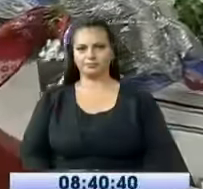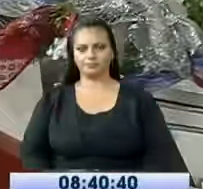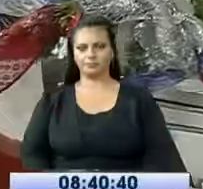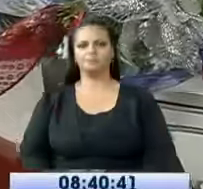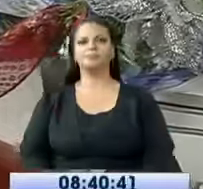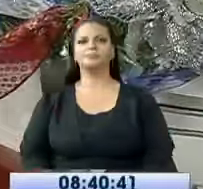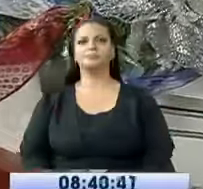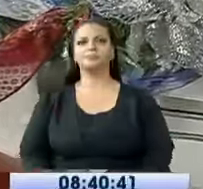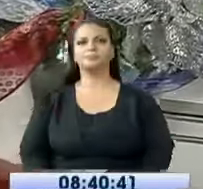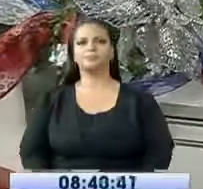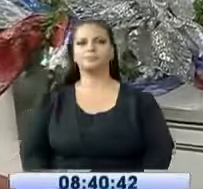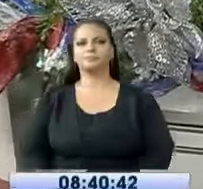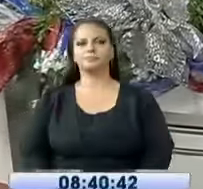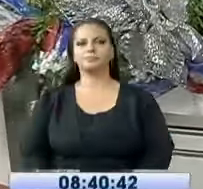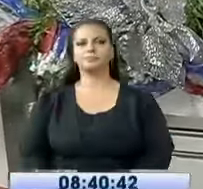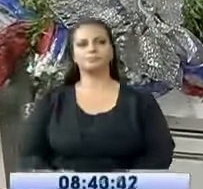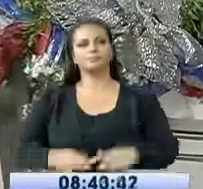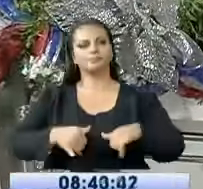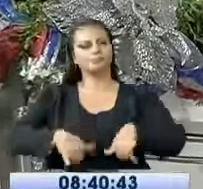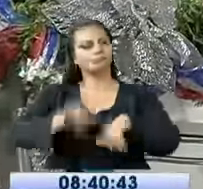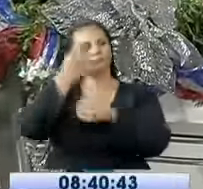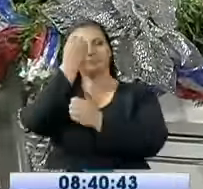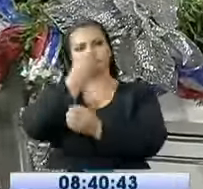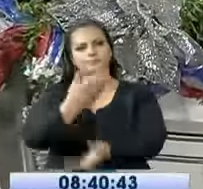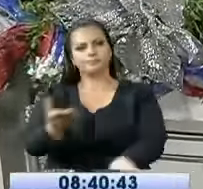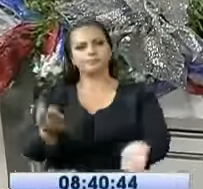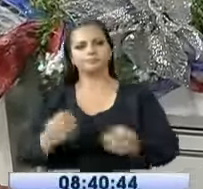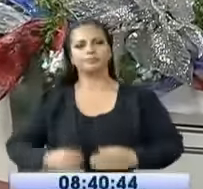Ya estamos de vuelta, amigos televidentes, para seguirles informando.